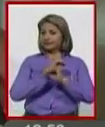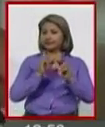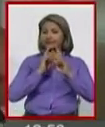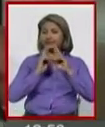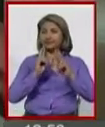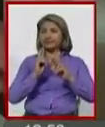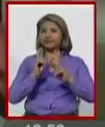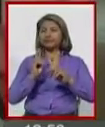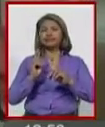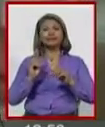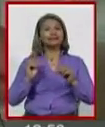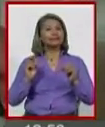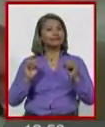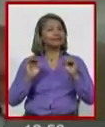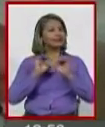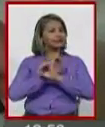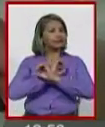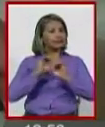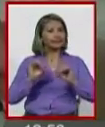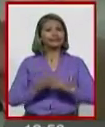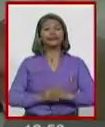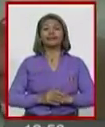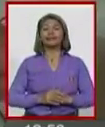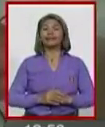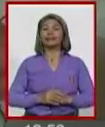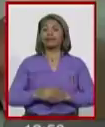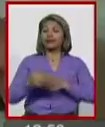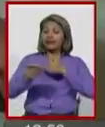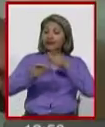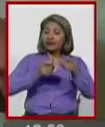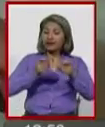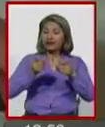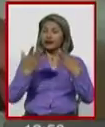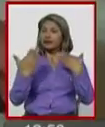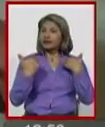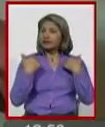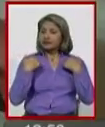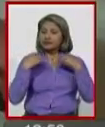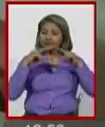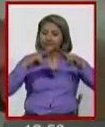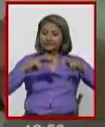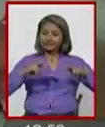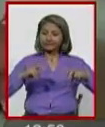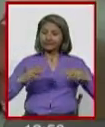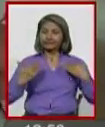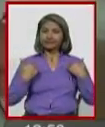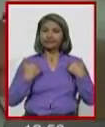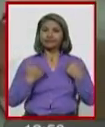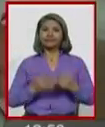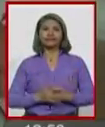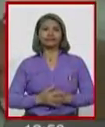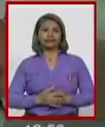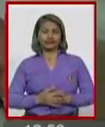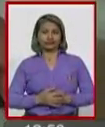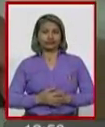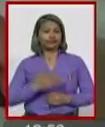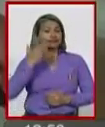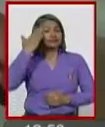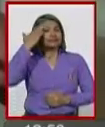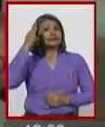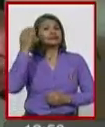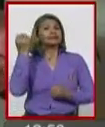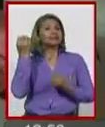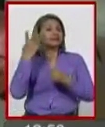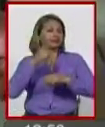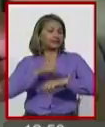a ningún estímulo. Se procedió a hacer monitoreo correspondiente, marcaba lo que es asistolia, no sabemos